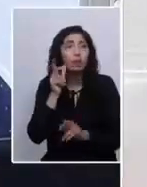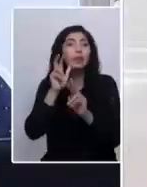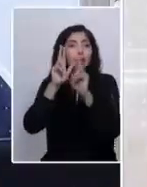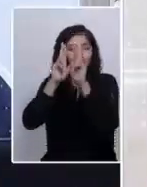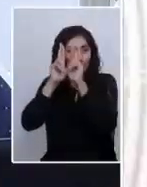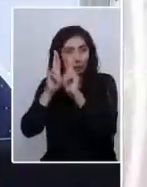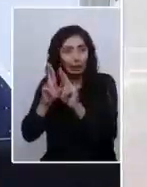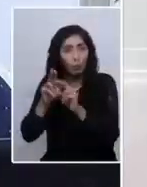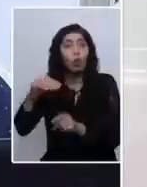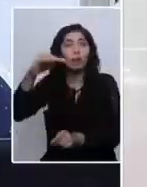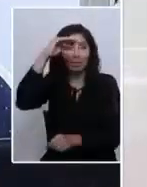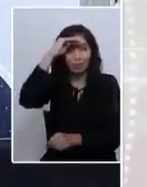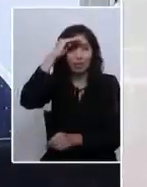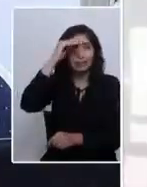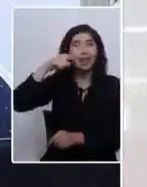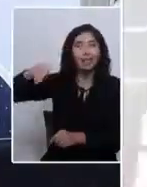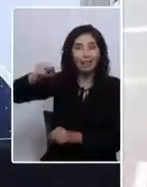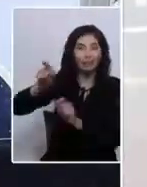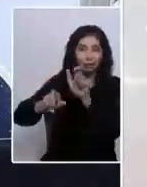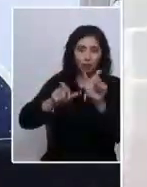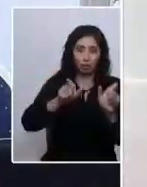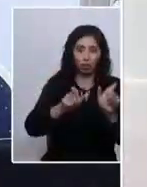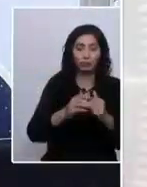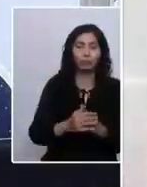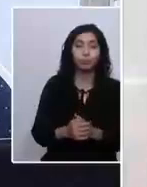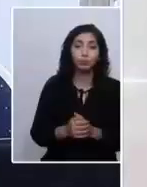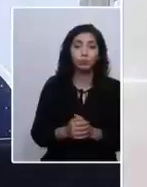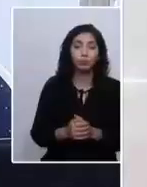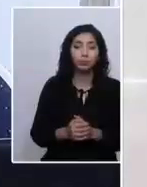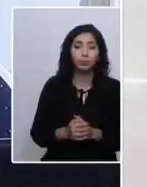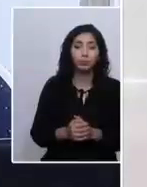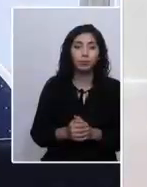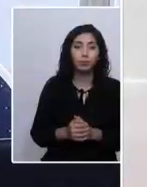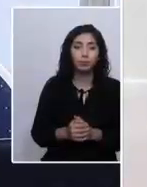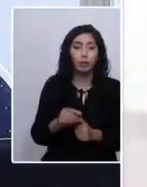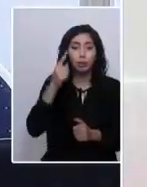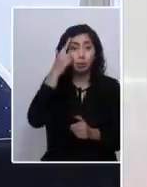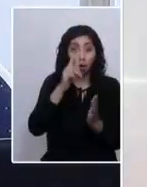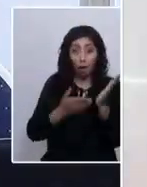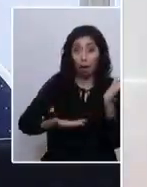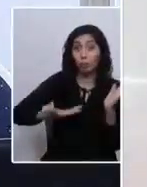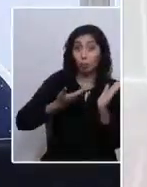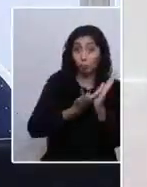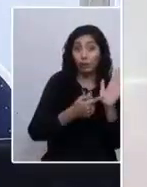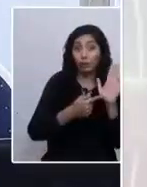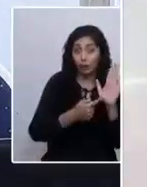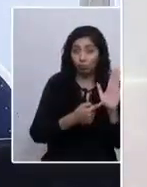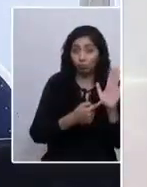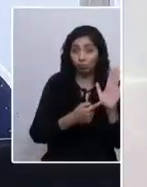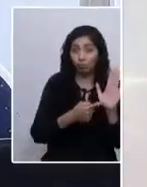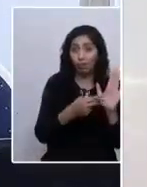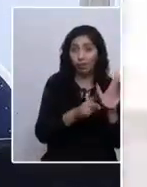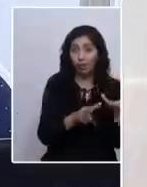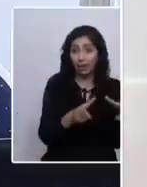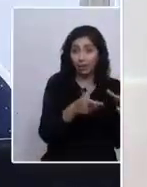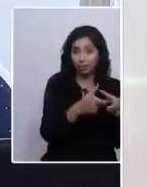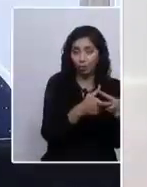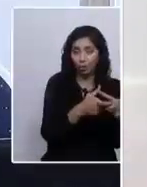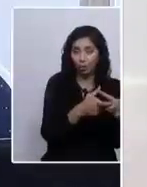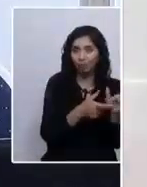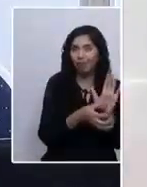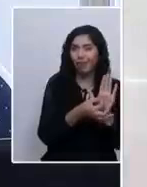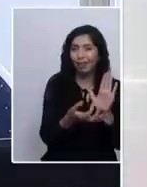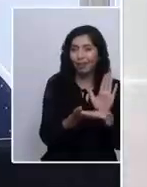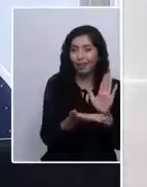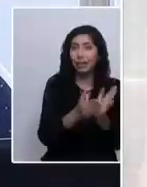que esté en contra de un artículo y que, por tanto, uno pueda saber al tiro que no van a alcanzar los votos, sino que hay distintas personas dentro de los colectivos que no les gusta este o el